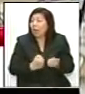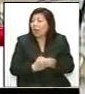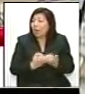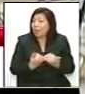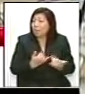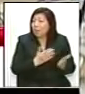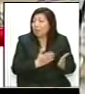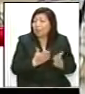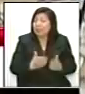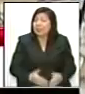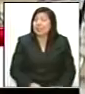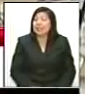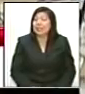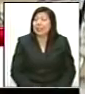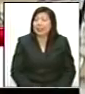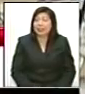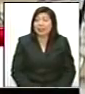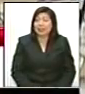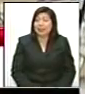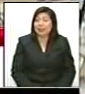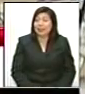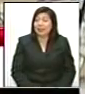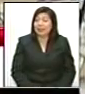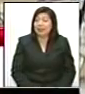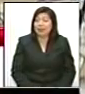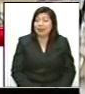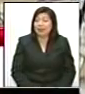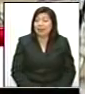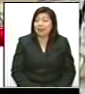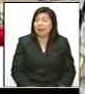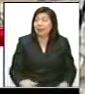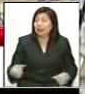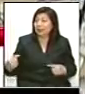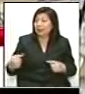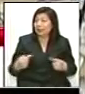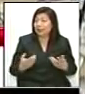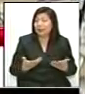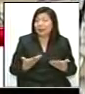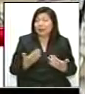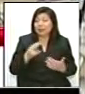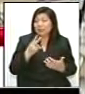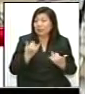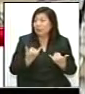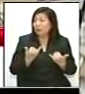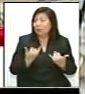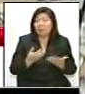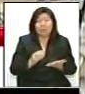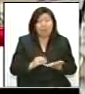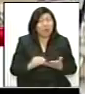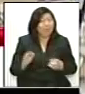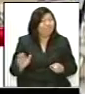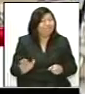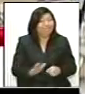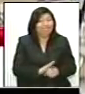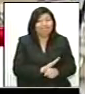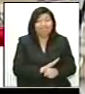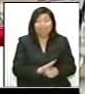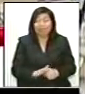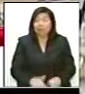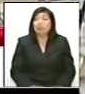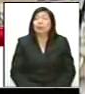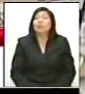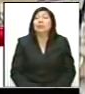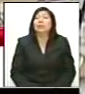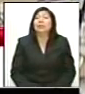esa estrategia. Porque los desafíos de la Policía Nacional del Perú hoy en día son muy complejos, señor presidente.